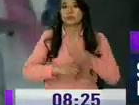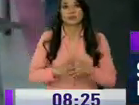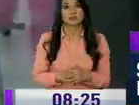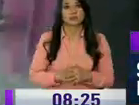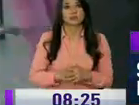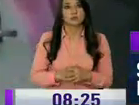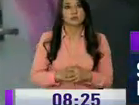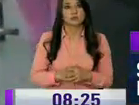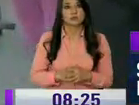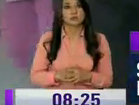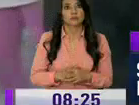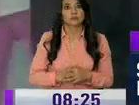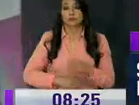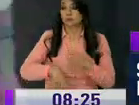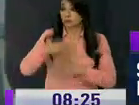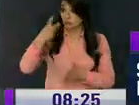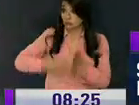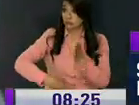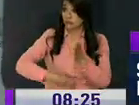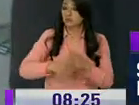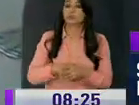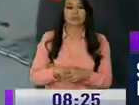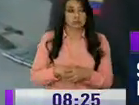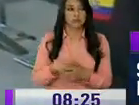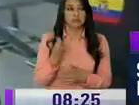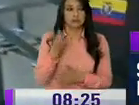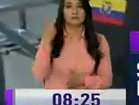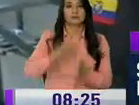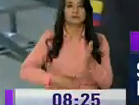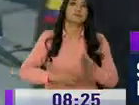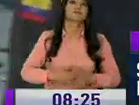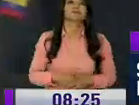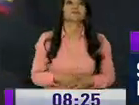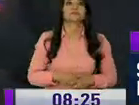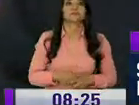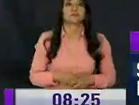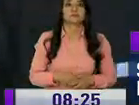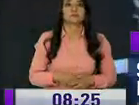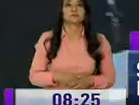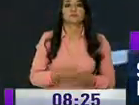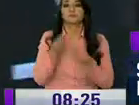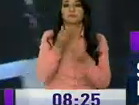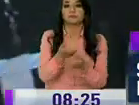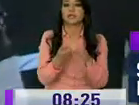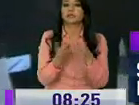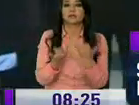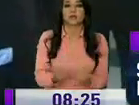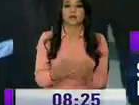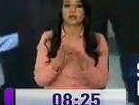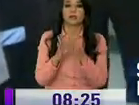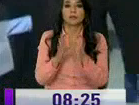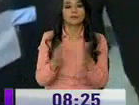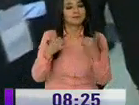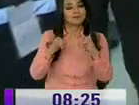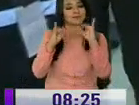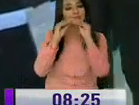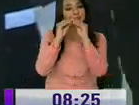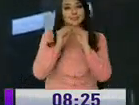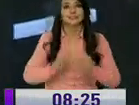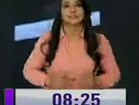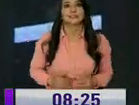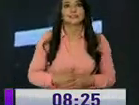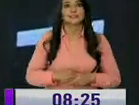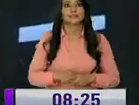pero supongo que son multas económicas, ¿no? Por supuesto. Bueno, esa es la información hasta el momento. Compañeros, ustedes continúan con